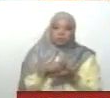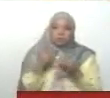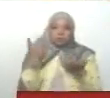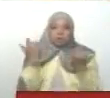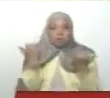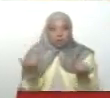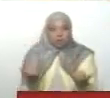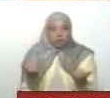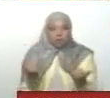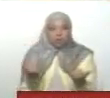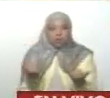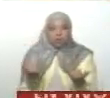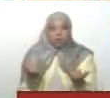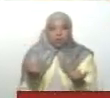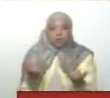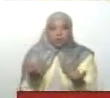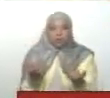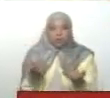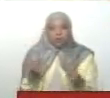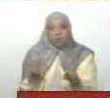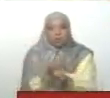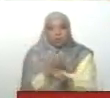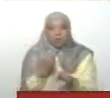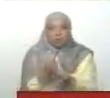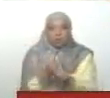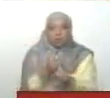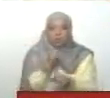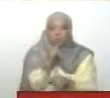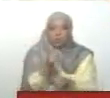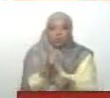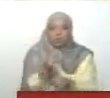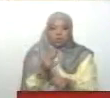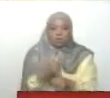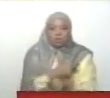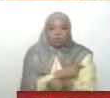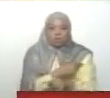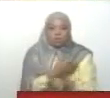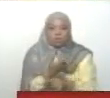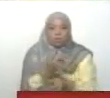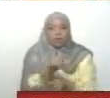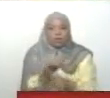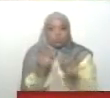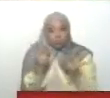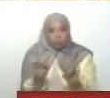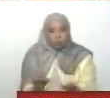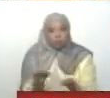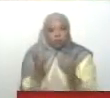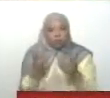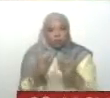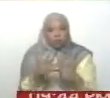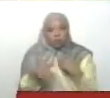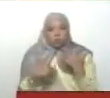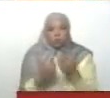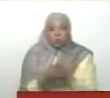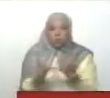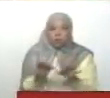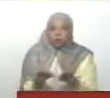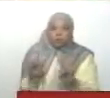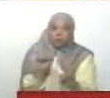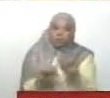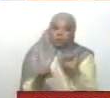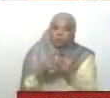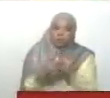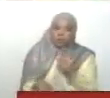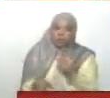Para, digo yo, vacuna. La vacuna sirve, tú te pones la vacuna y cuando te llega lo que no es, te